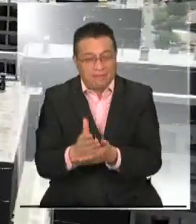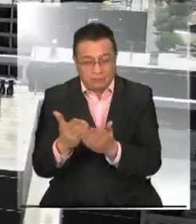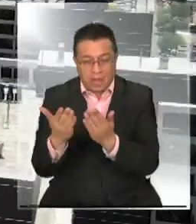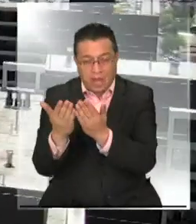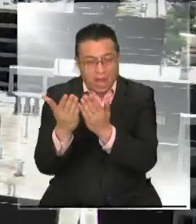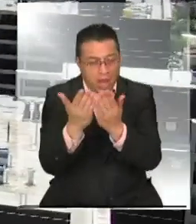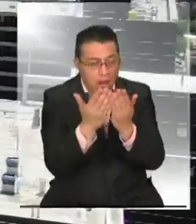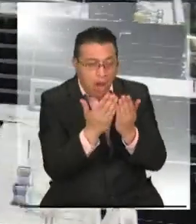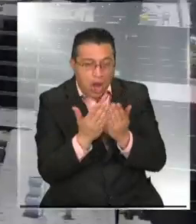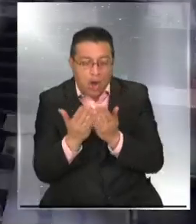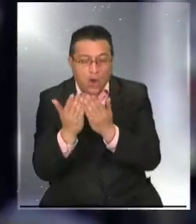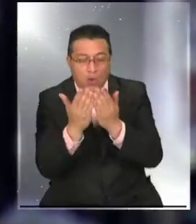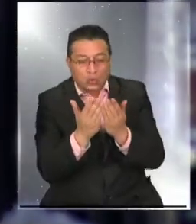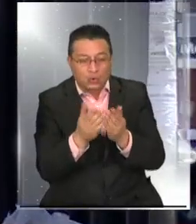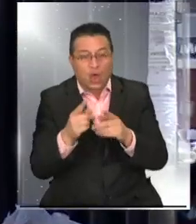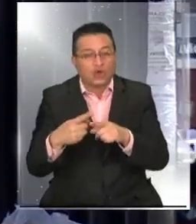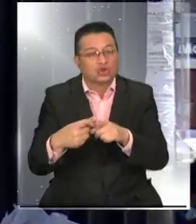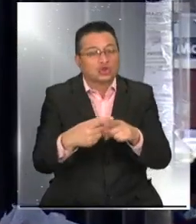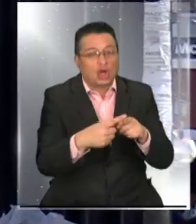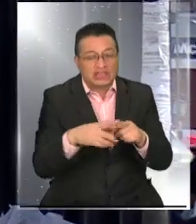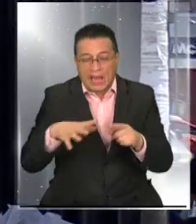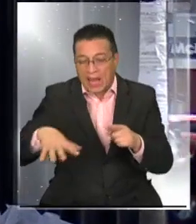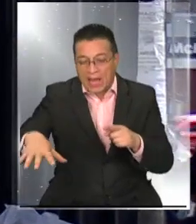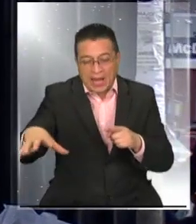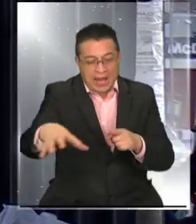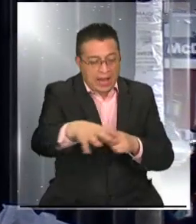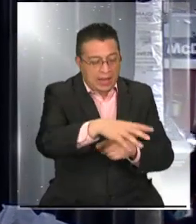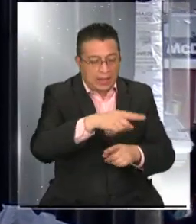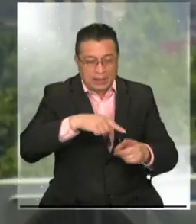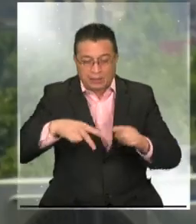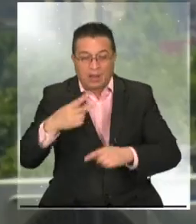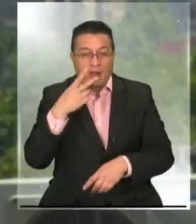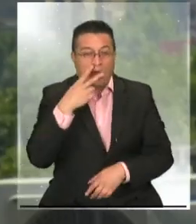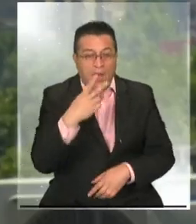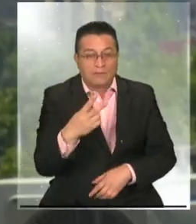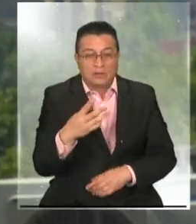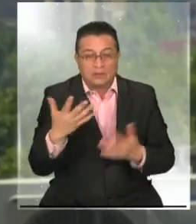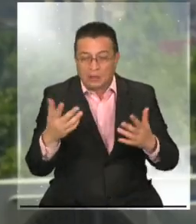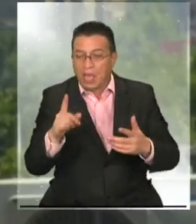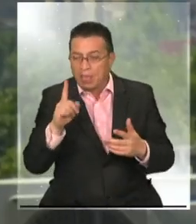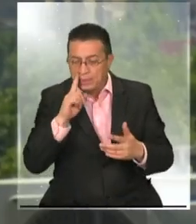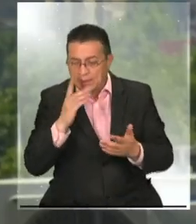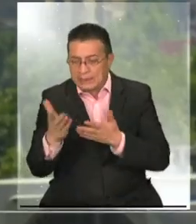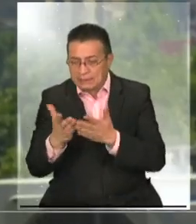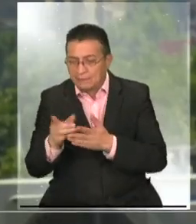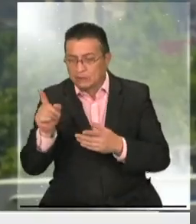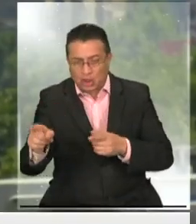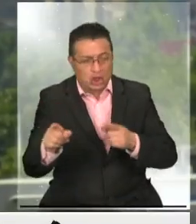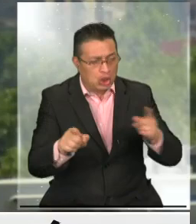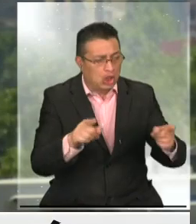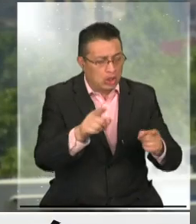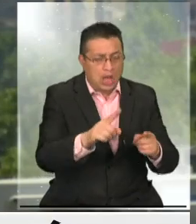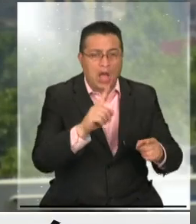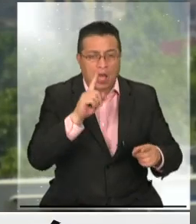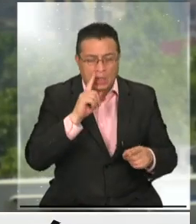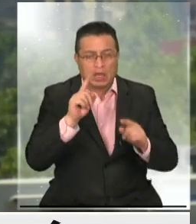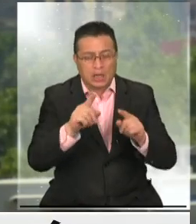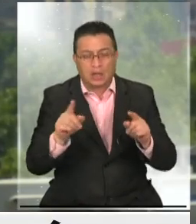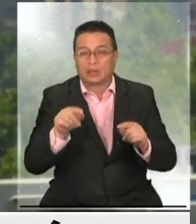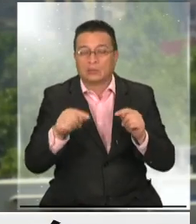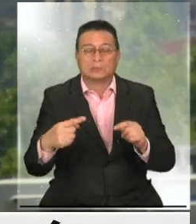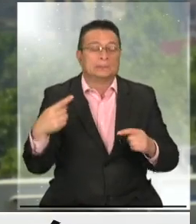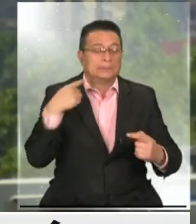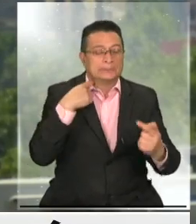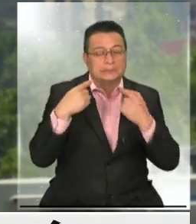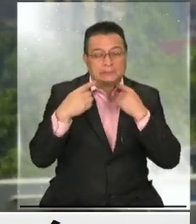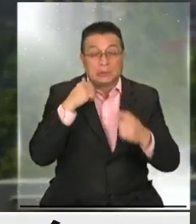estudio social también de los territorios para ver que cuenten con los servicios necesarios para que esto no afecte